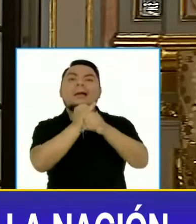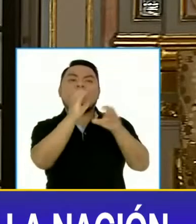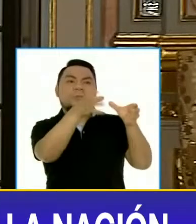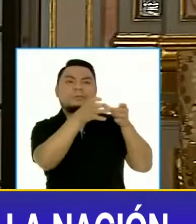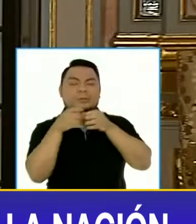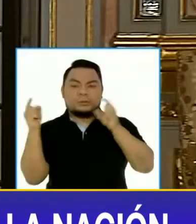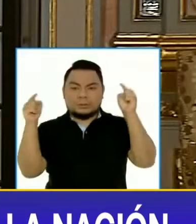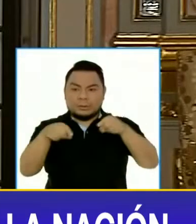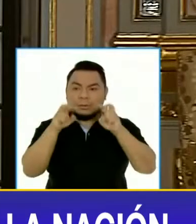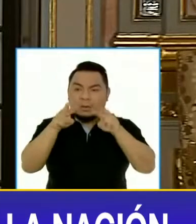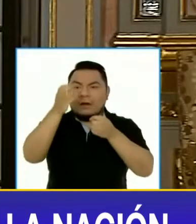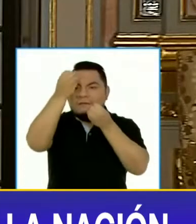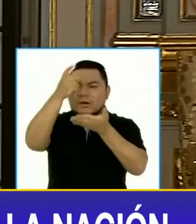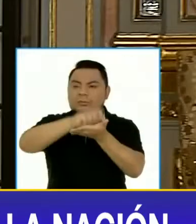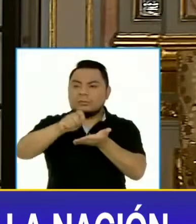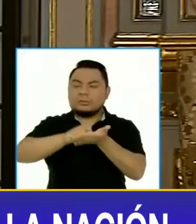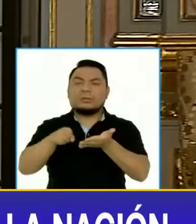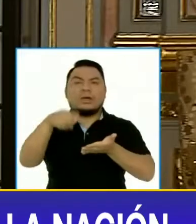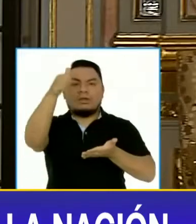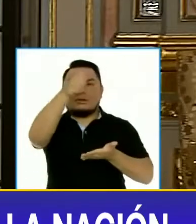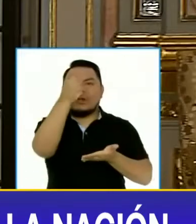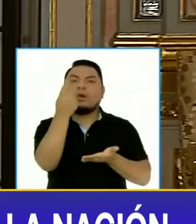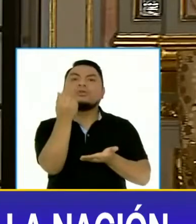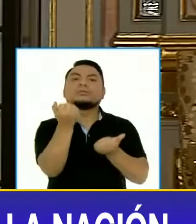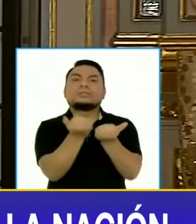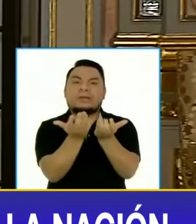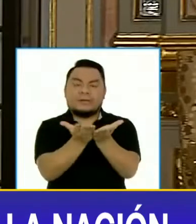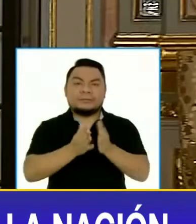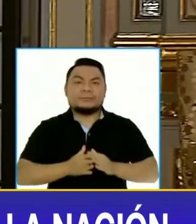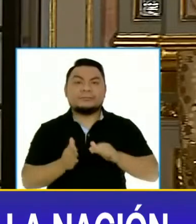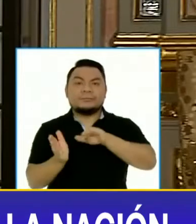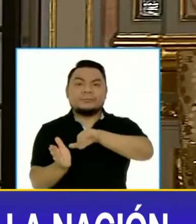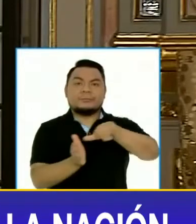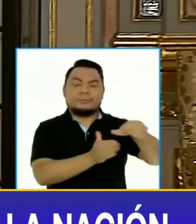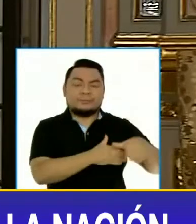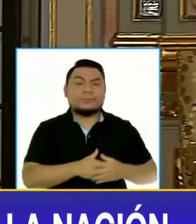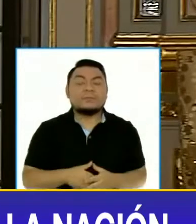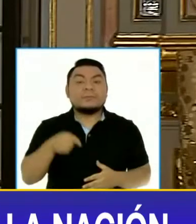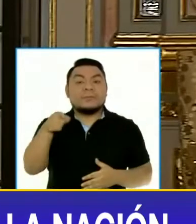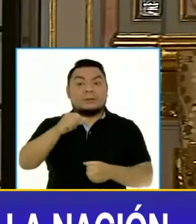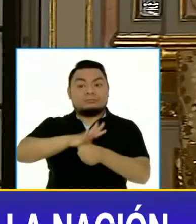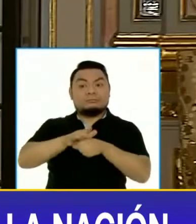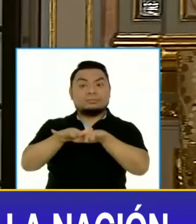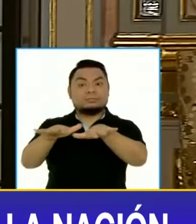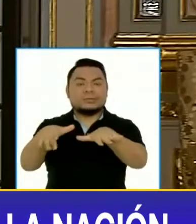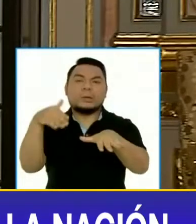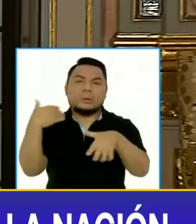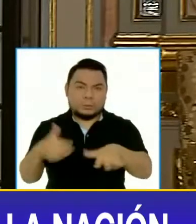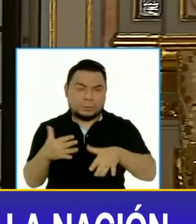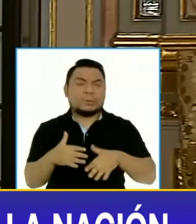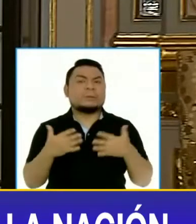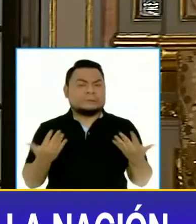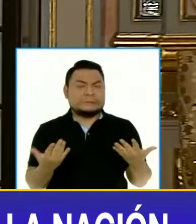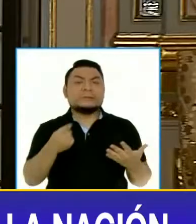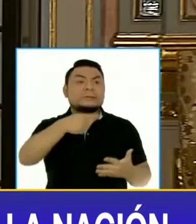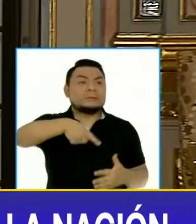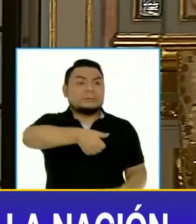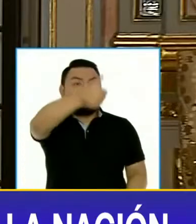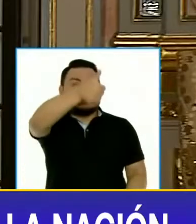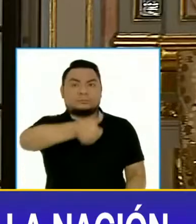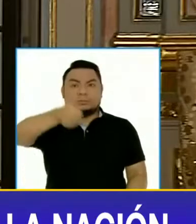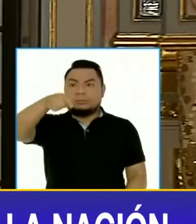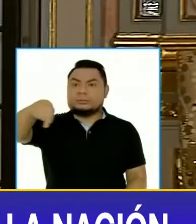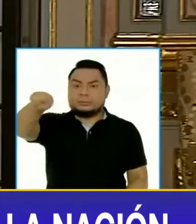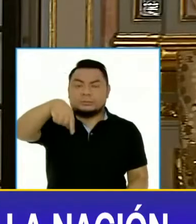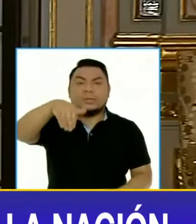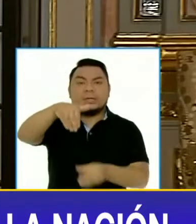generales del domingo 11 de abril. La pandemia del COVID-19 ha hecho necesario que las autoridades